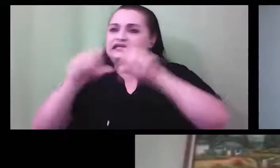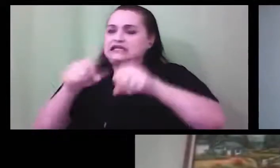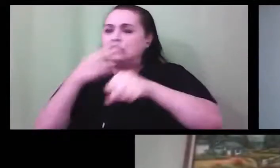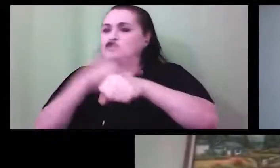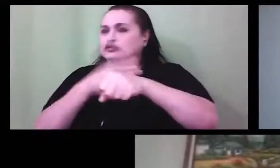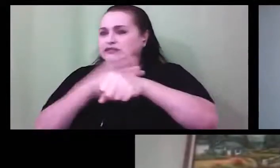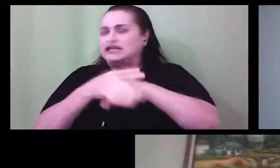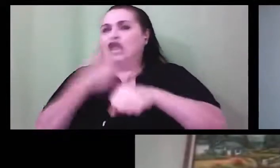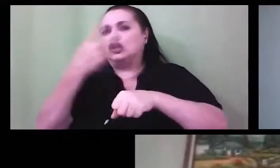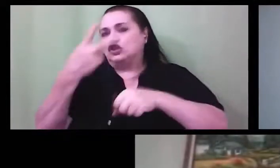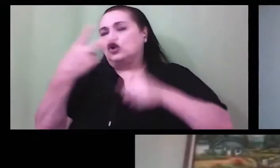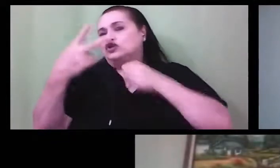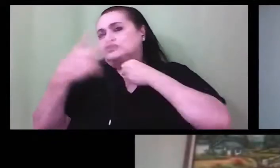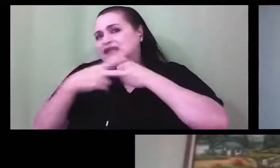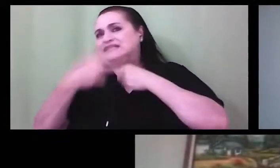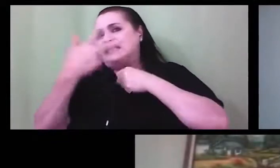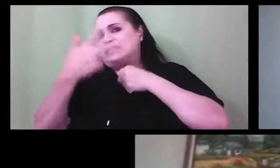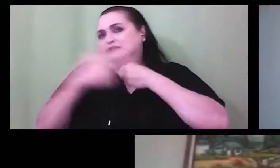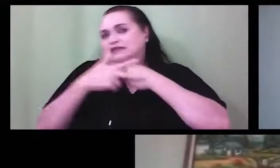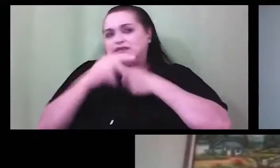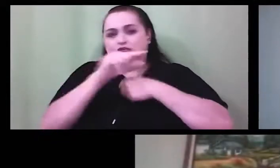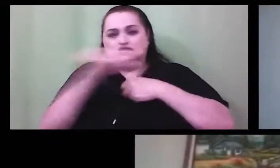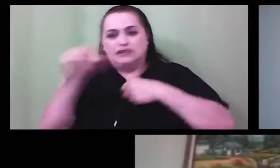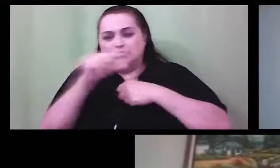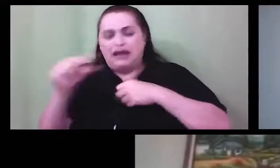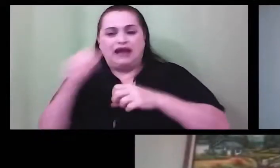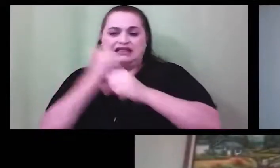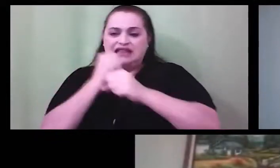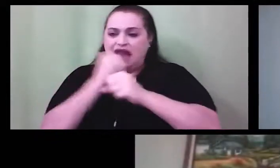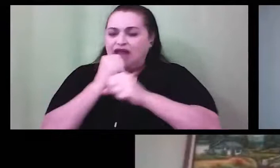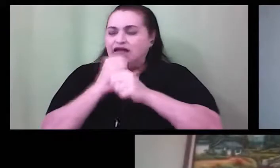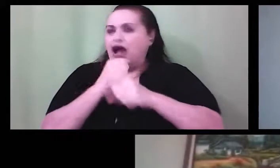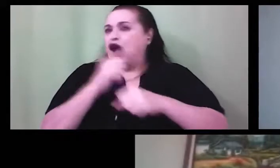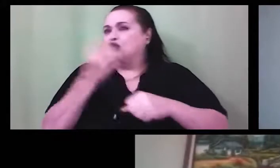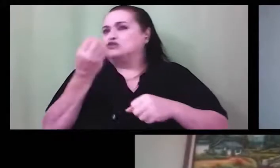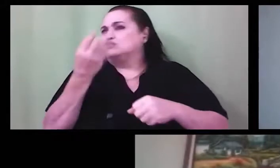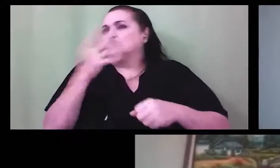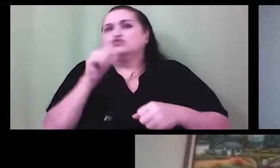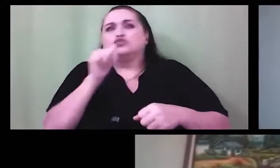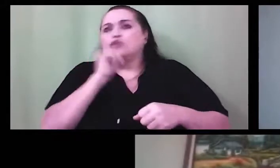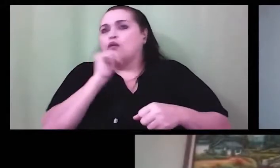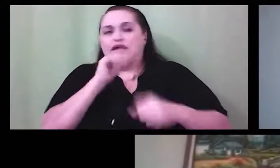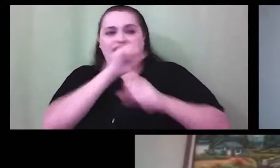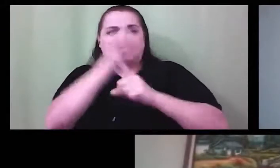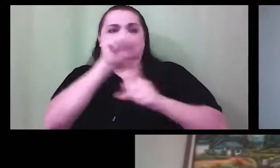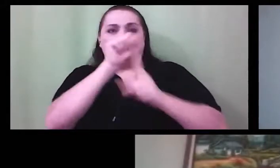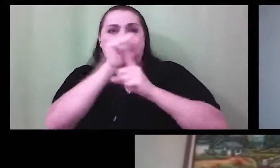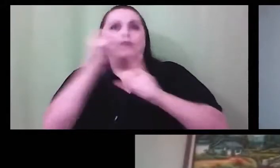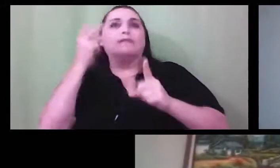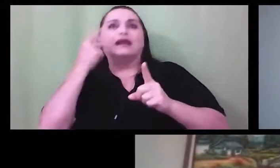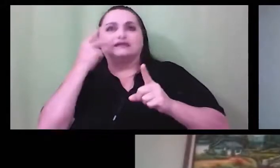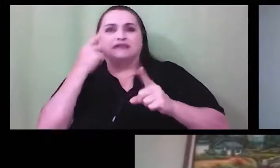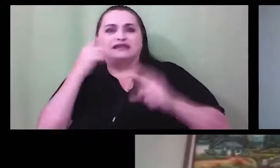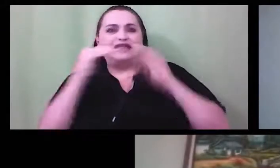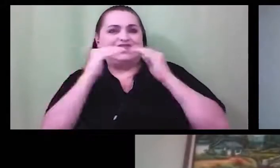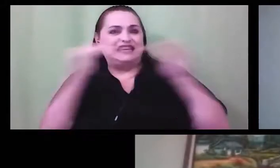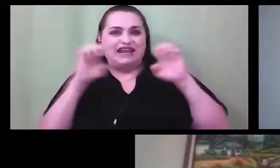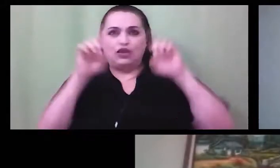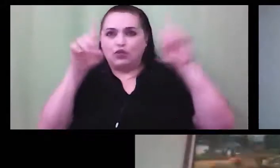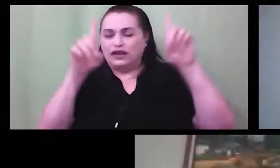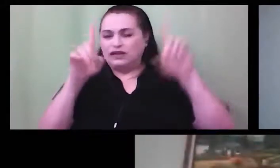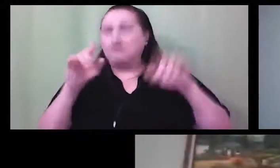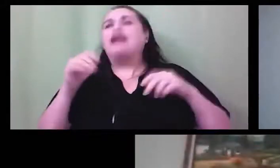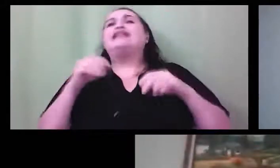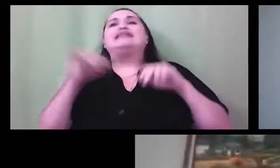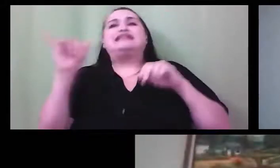3 veces a la semana. Muchos trabajos no aguantan esa situación para los papás, o sea, no solo el nivel educativo, todavía tenemos que